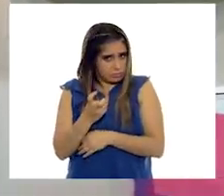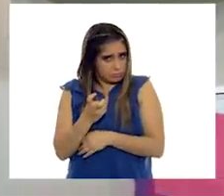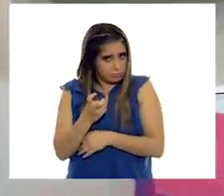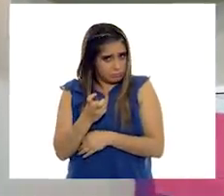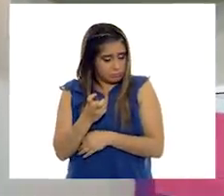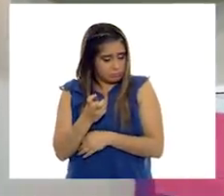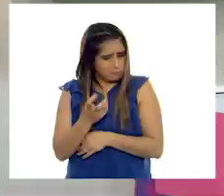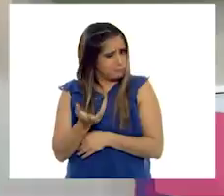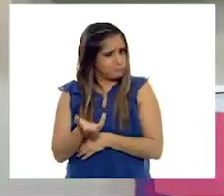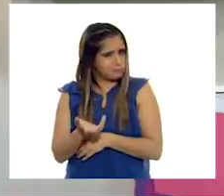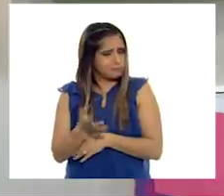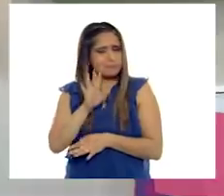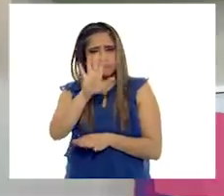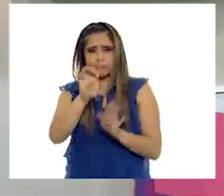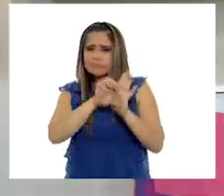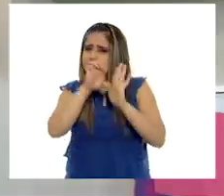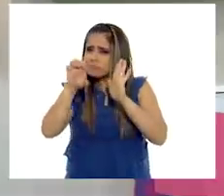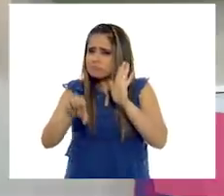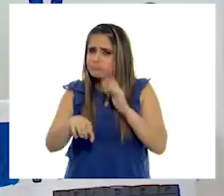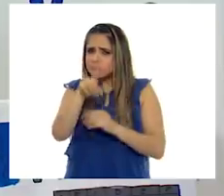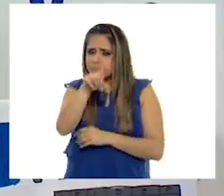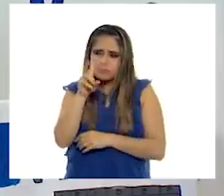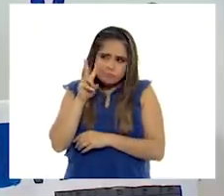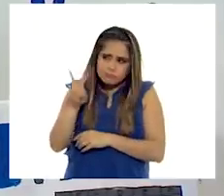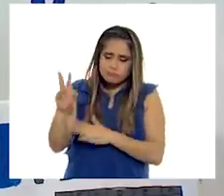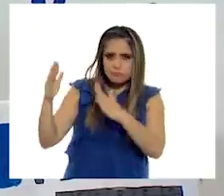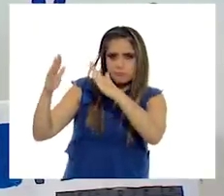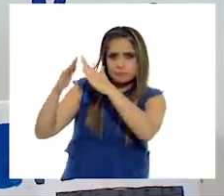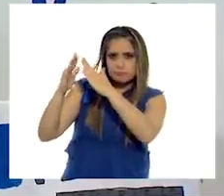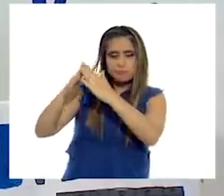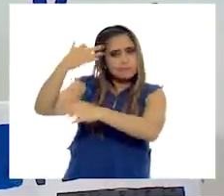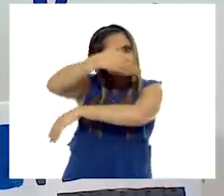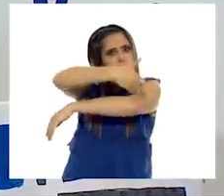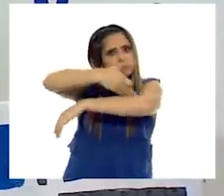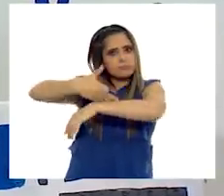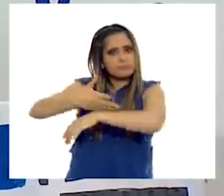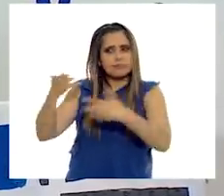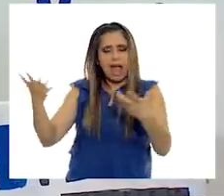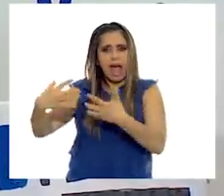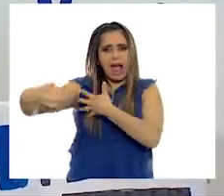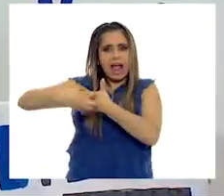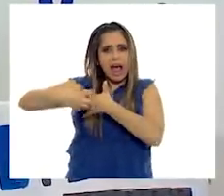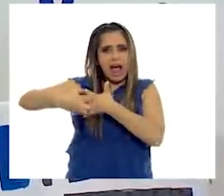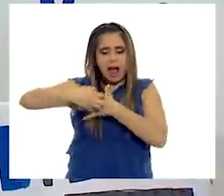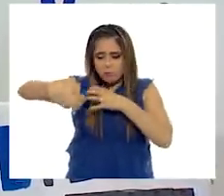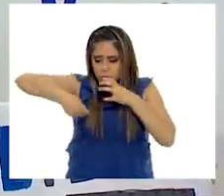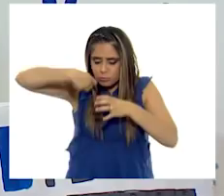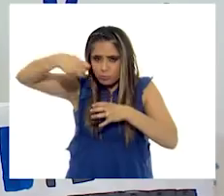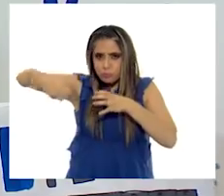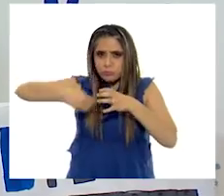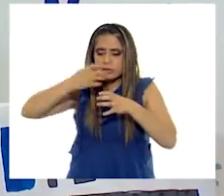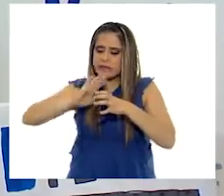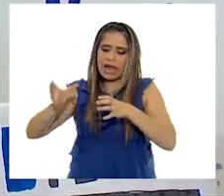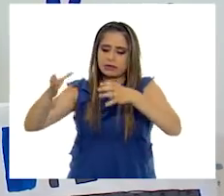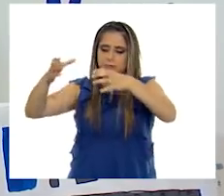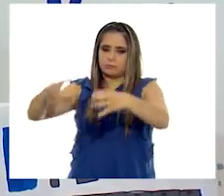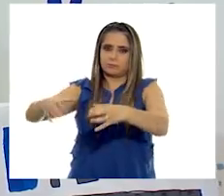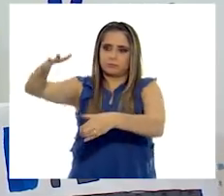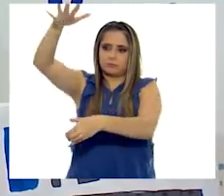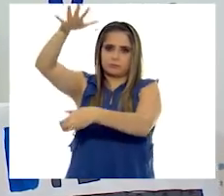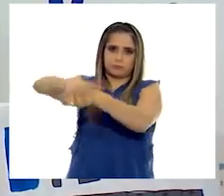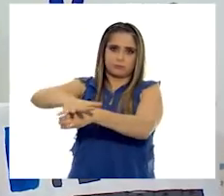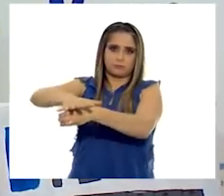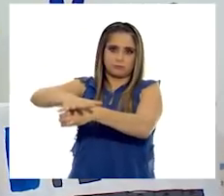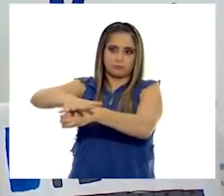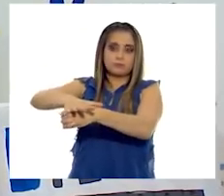Por ejemplo, ¿han visto en casa cuando algún familiar hace algún caldo y tapa la olla? Es verdad,